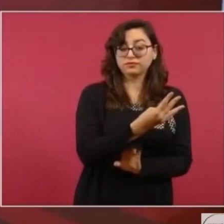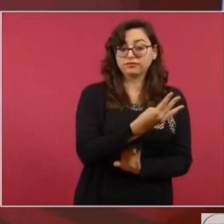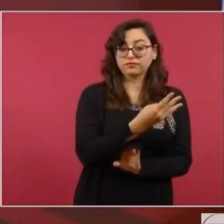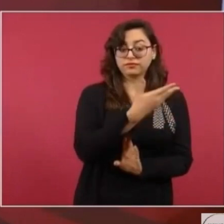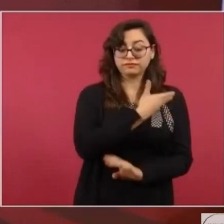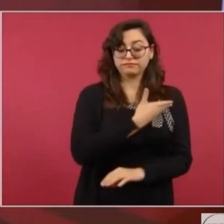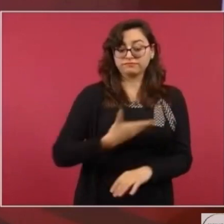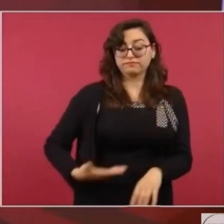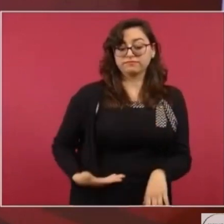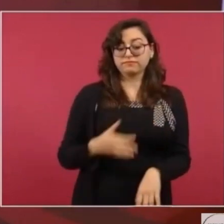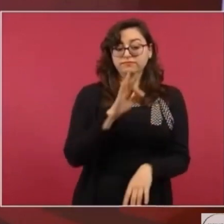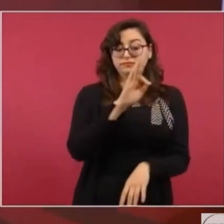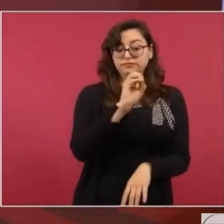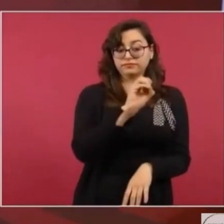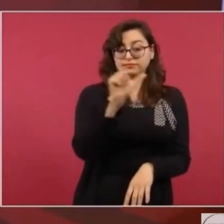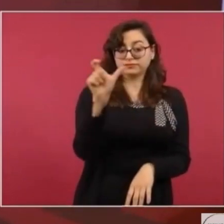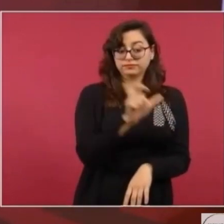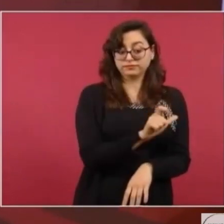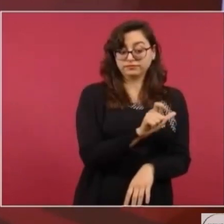se llegó a una